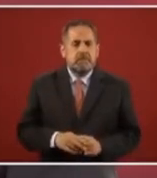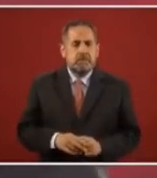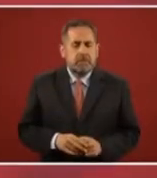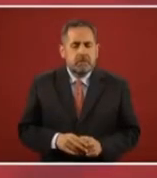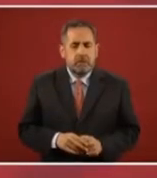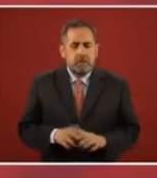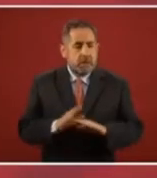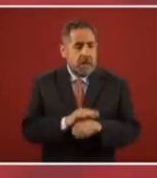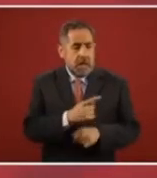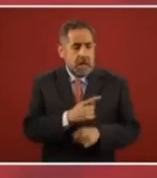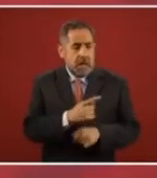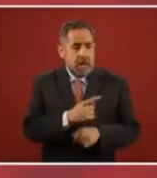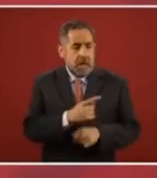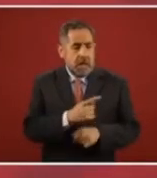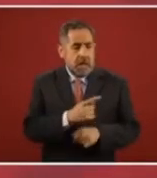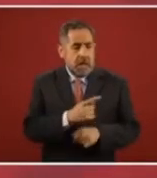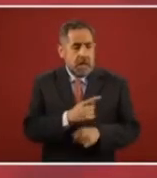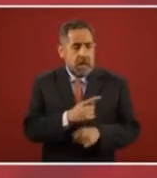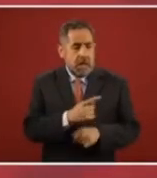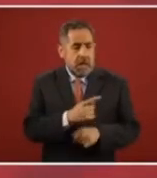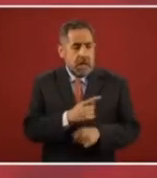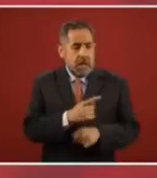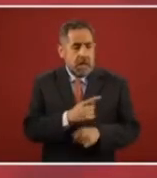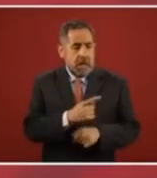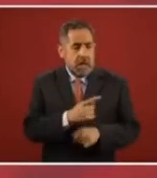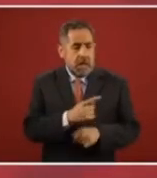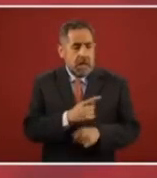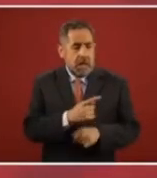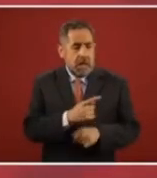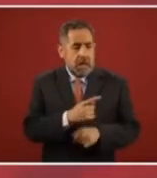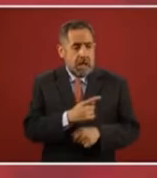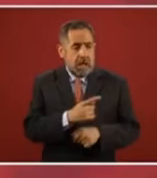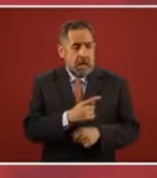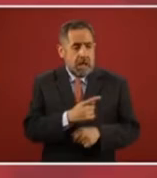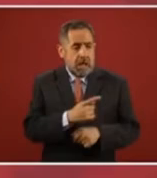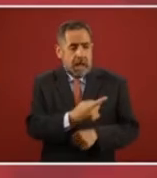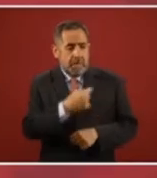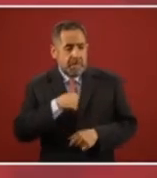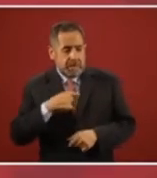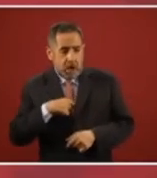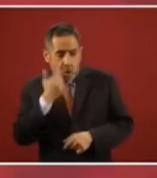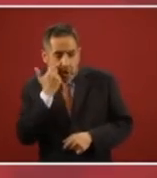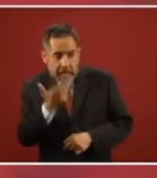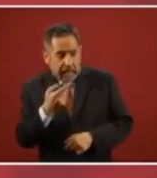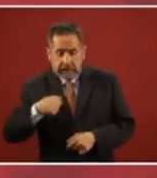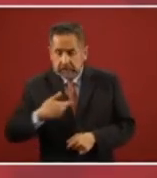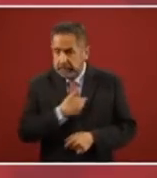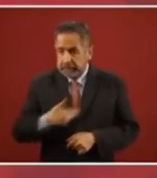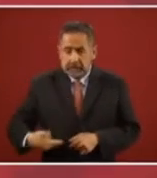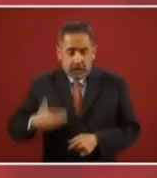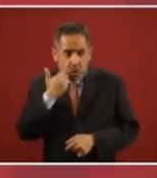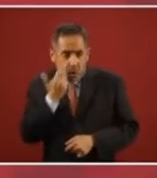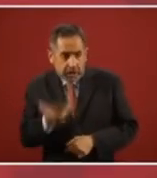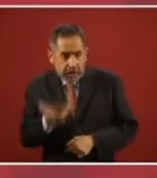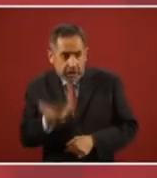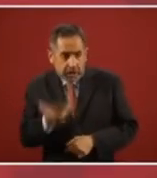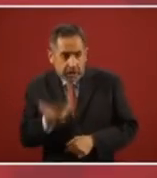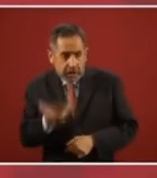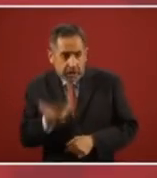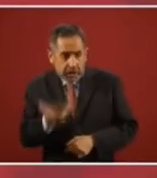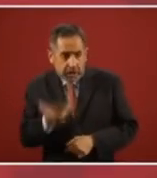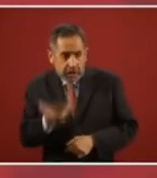ya no nos quieran when they want to any more nos vamos